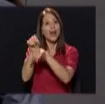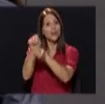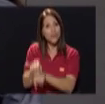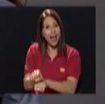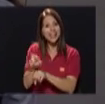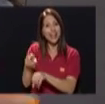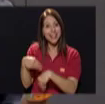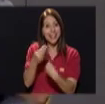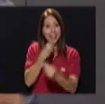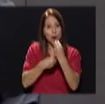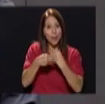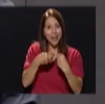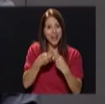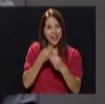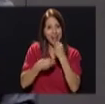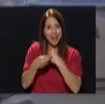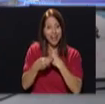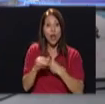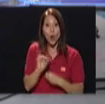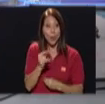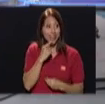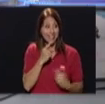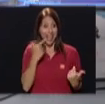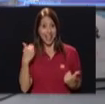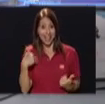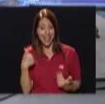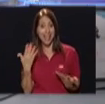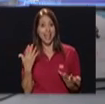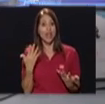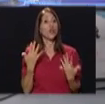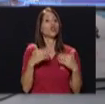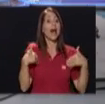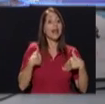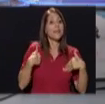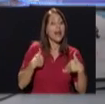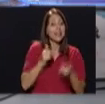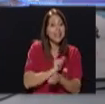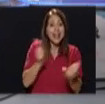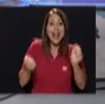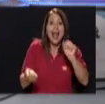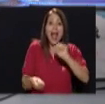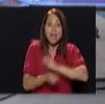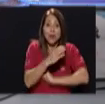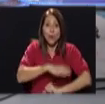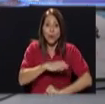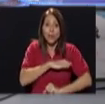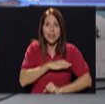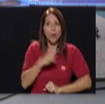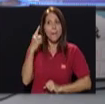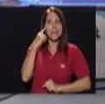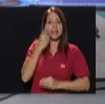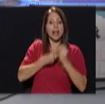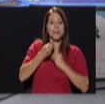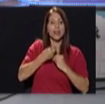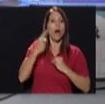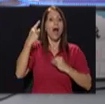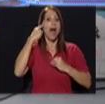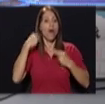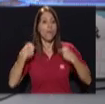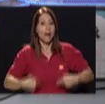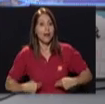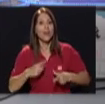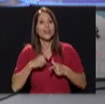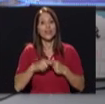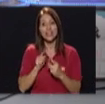es lo que decía Carlos Mario hace rato, los animales cambian su comportamiento y relacionan al humano con comida, entonces se le acercan para esperar que les